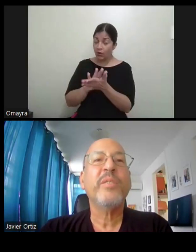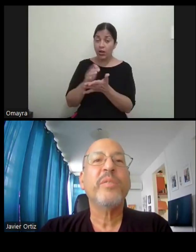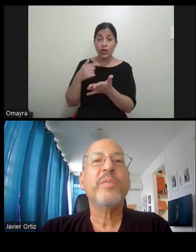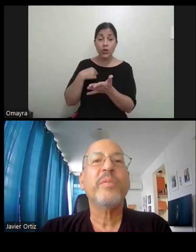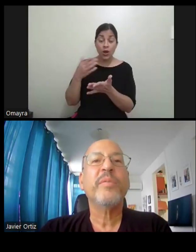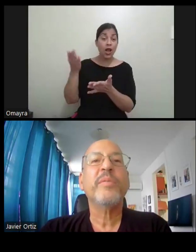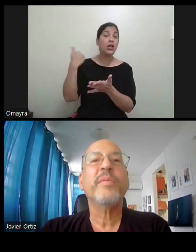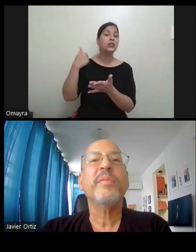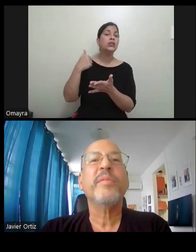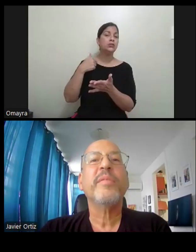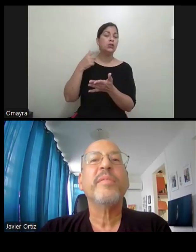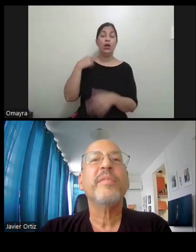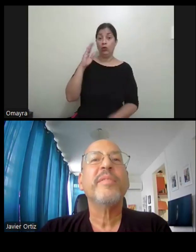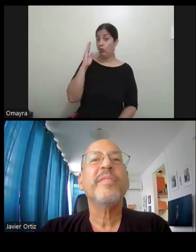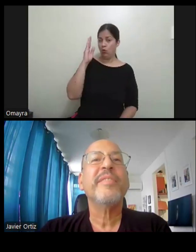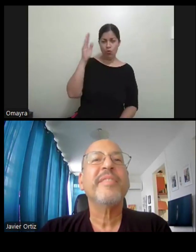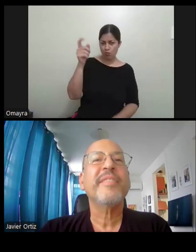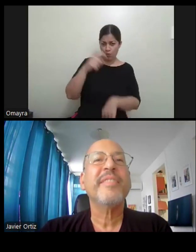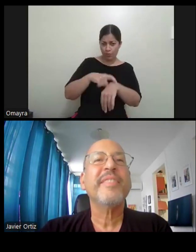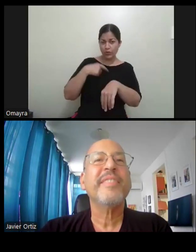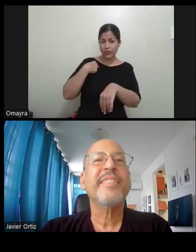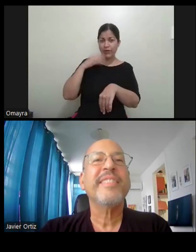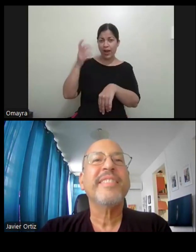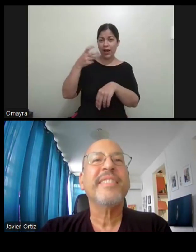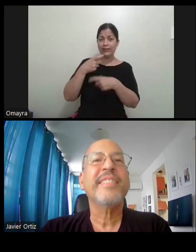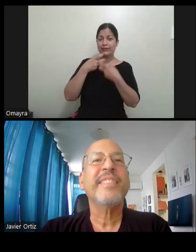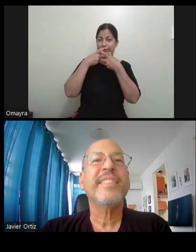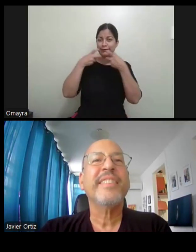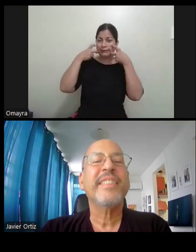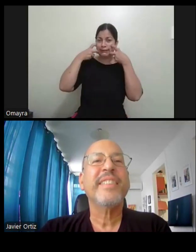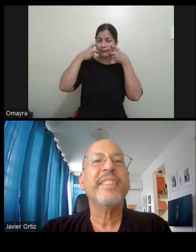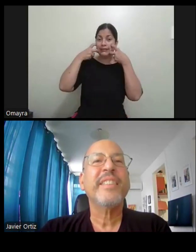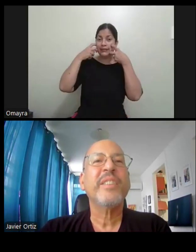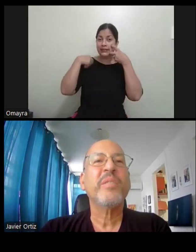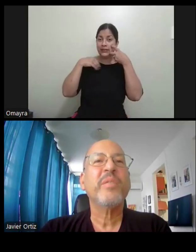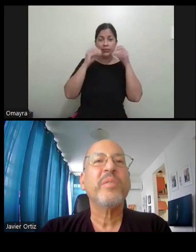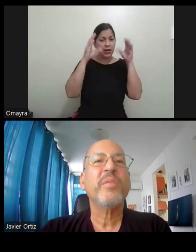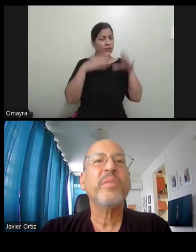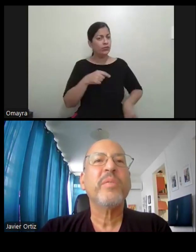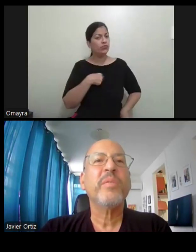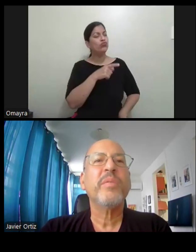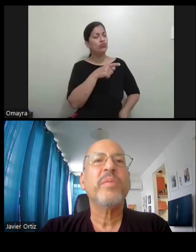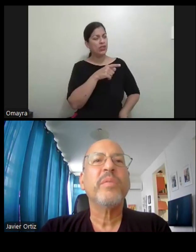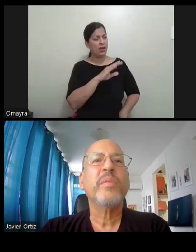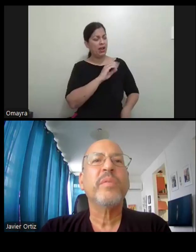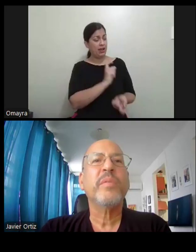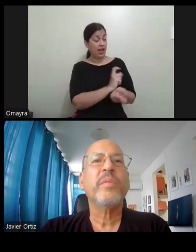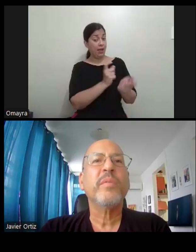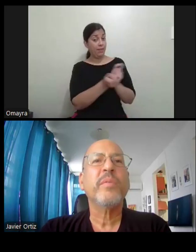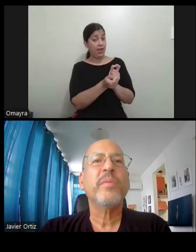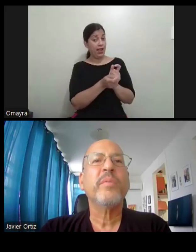momento a mí me iban a poner gancho en la boca y el maestro que hizo la audición dijo, te va a cambiar la embocadura de la